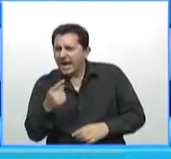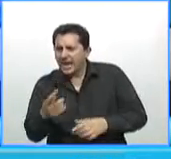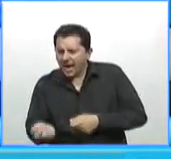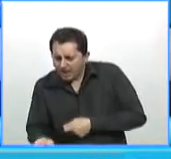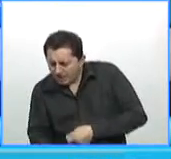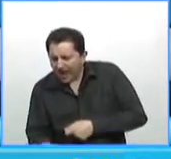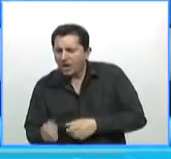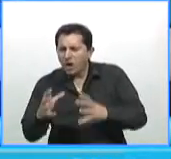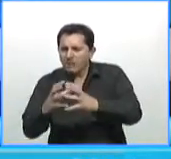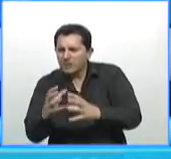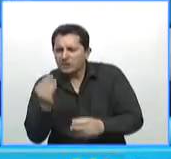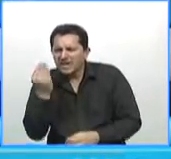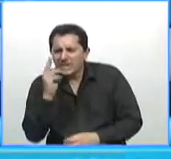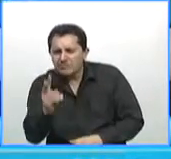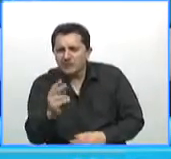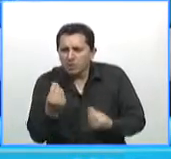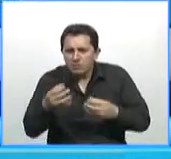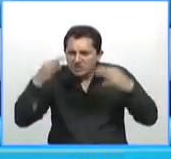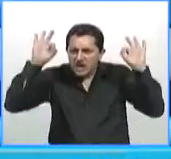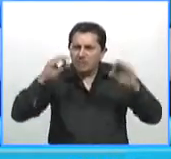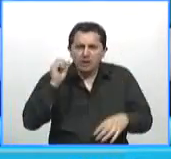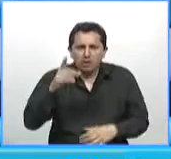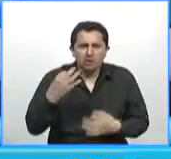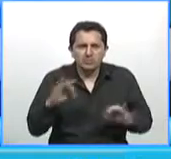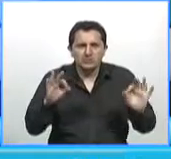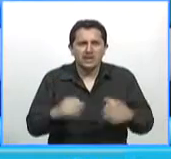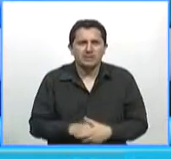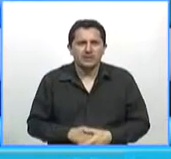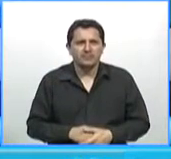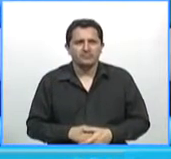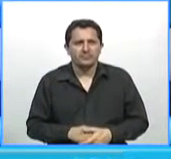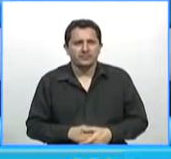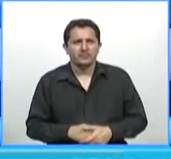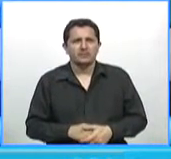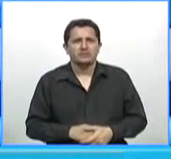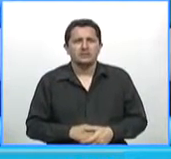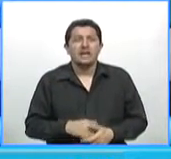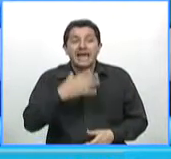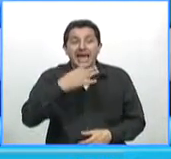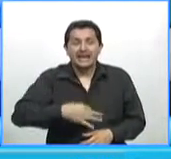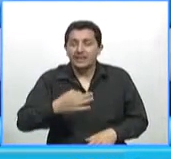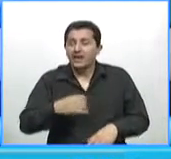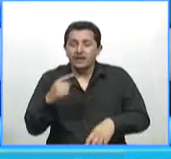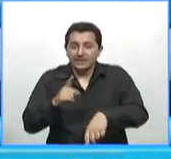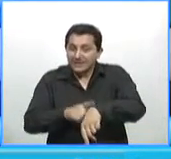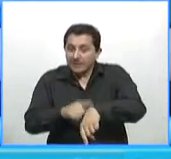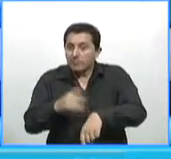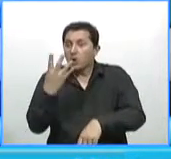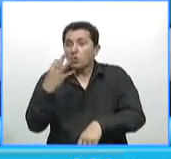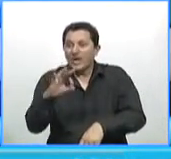pelota? ¿Cómo se achica y cómo se evita el gol? La realidad es, nosotros tenemos 40 segundos.